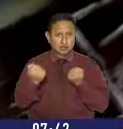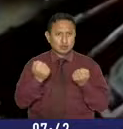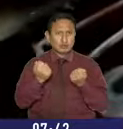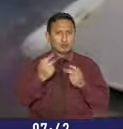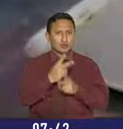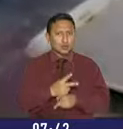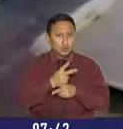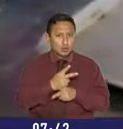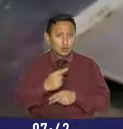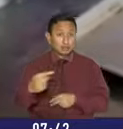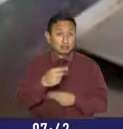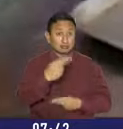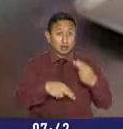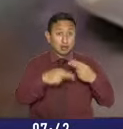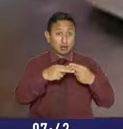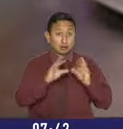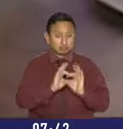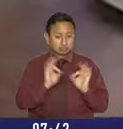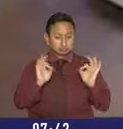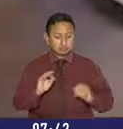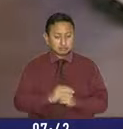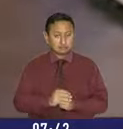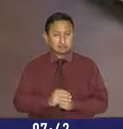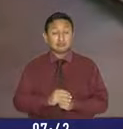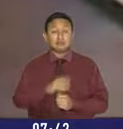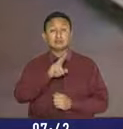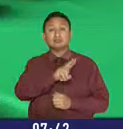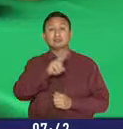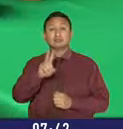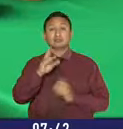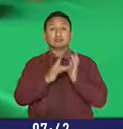invita para este 22 de abril a una capacitación de